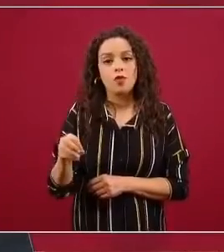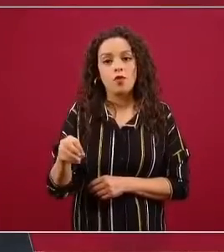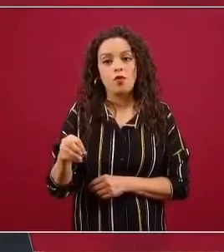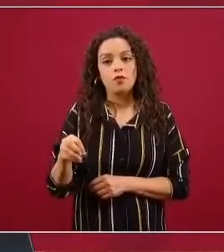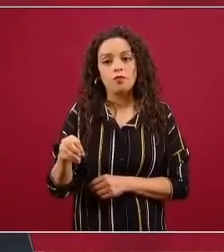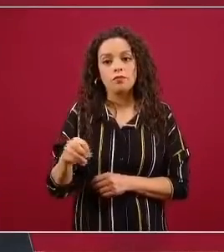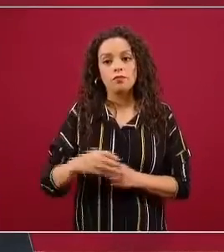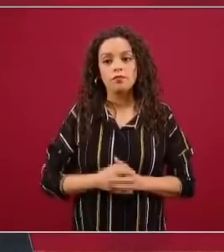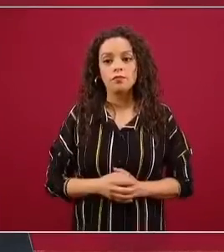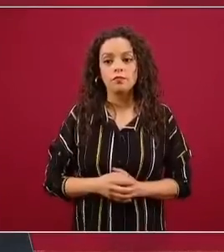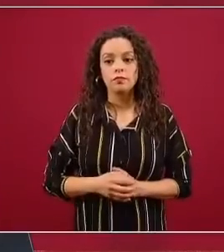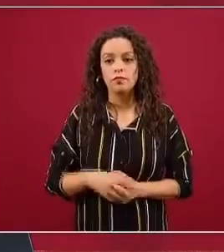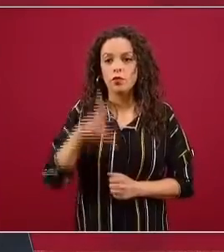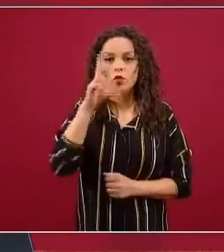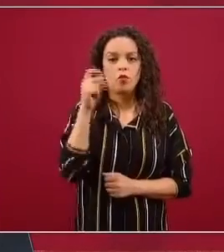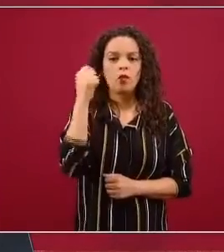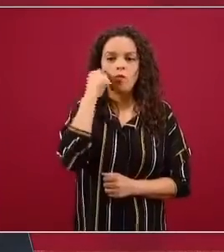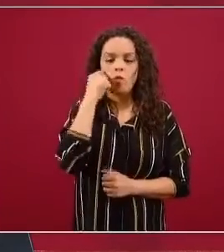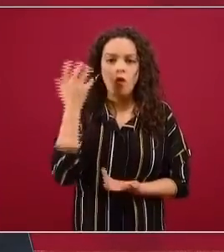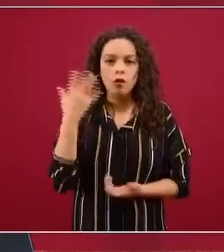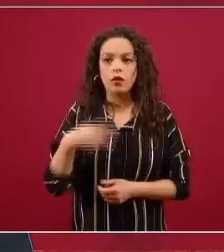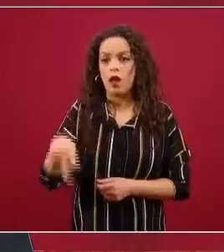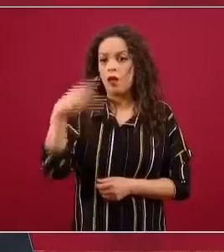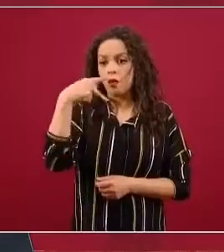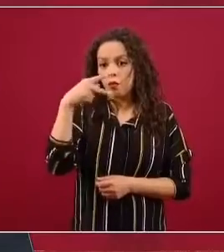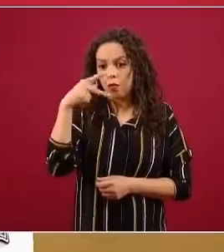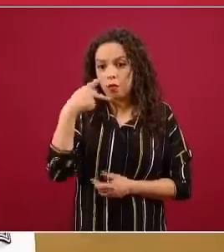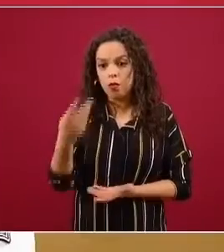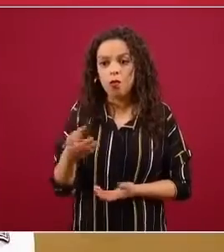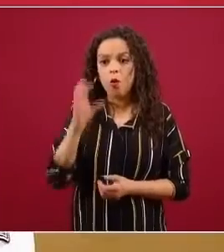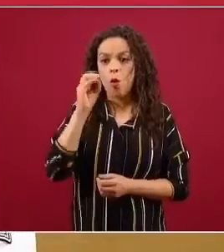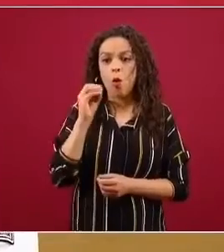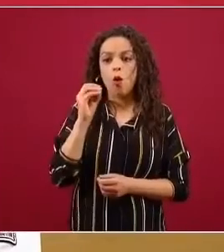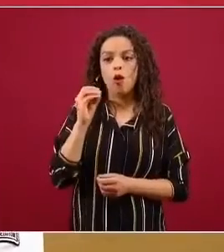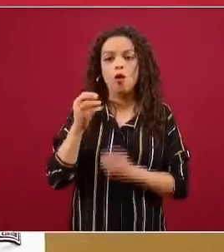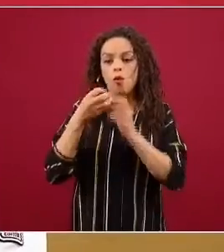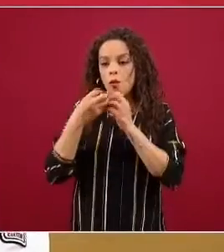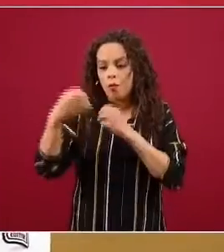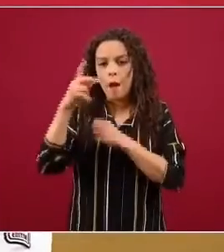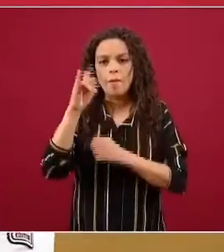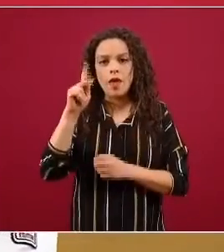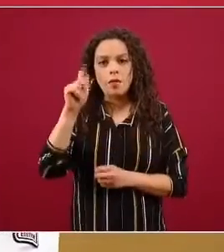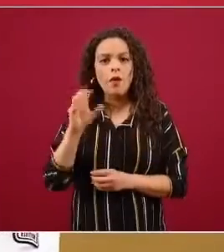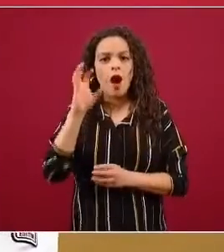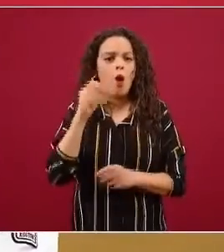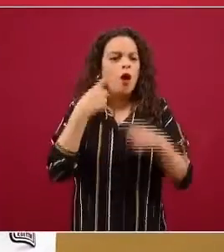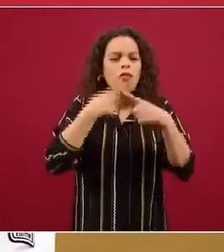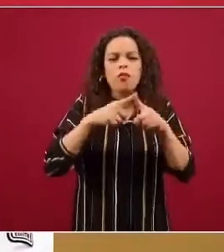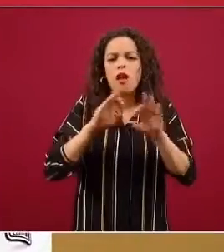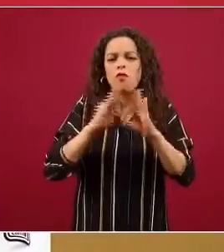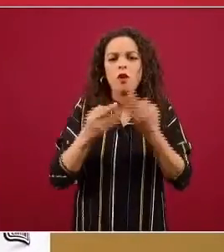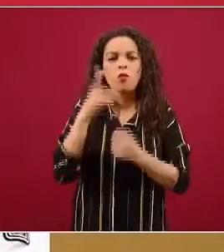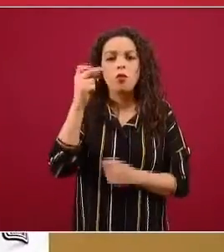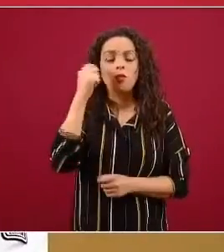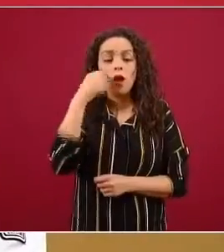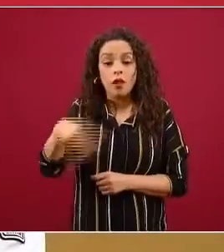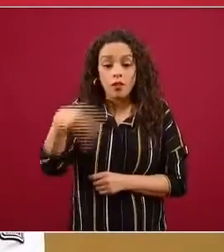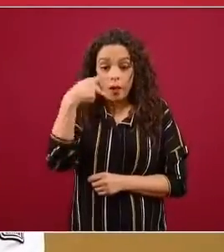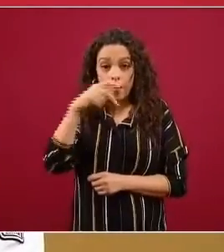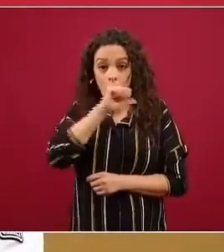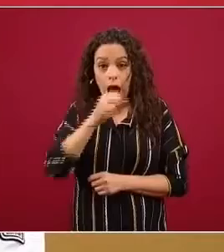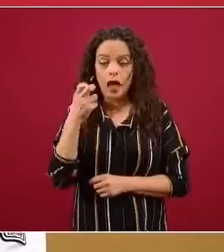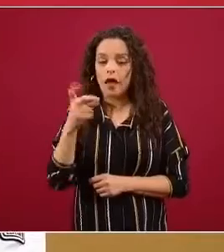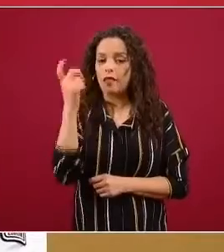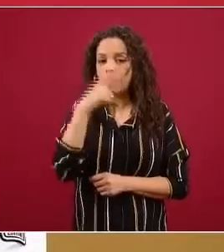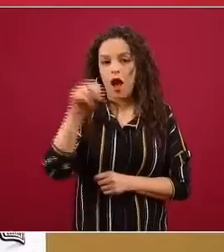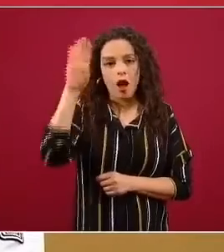exposición, en combustión, fumado o vapeado o cualquier modalidad. Estas son las principales